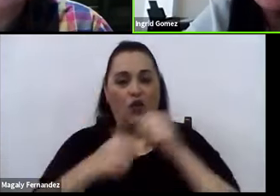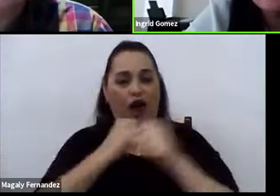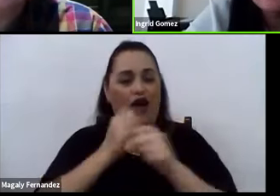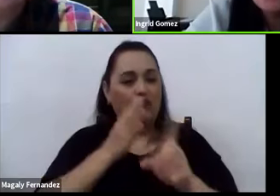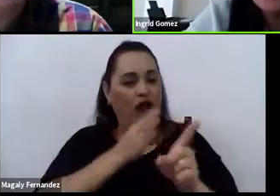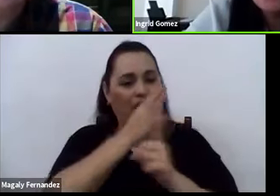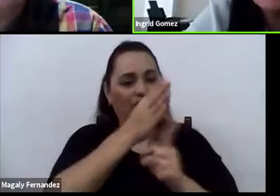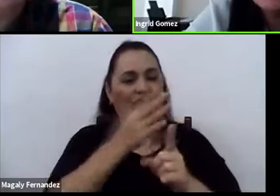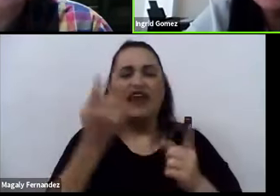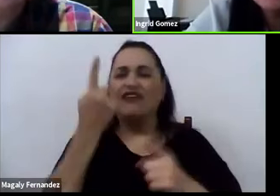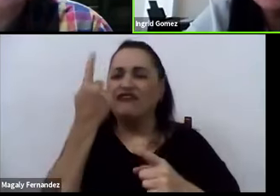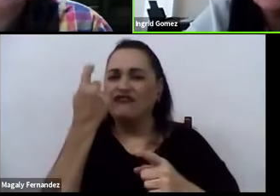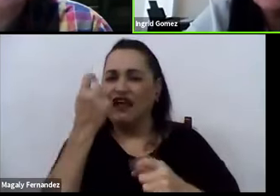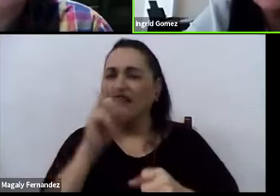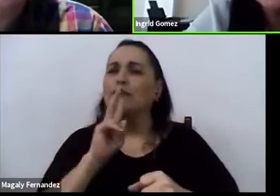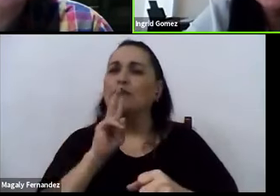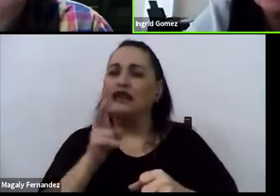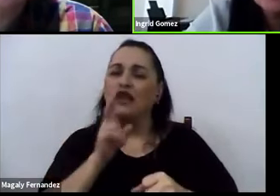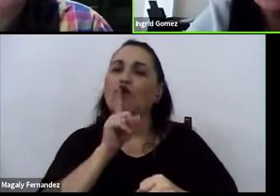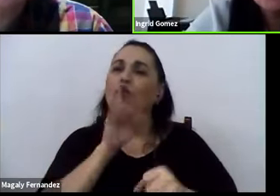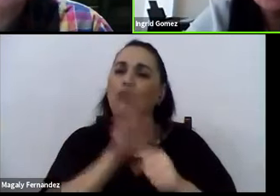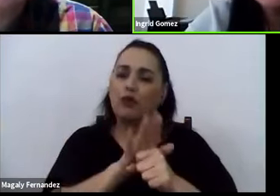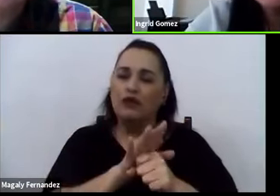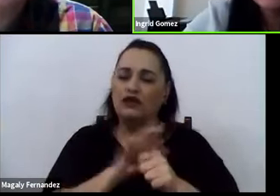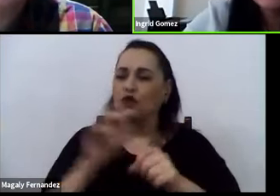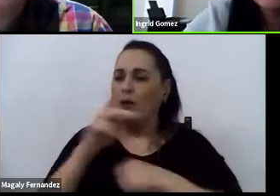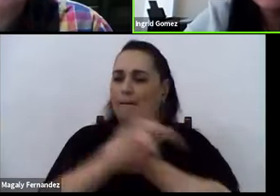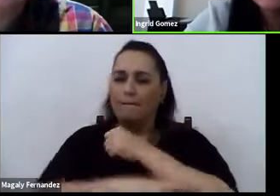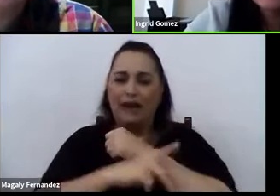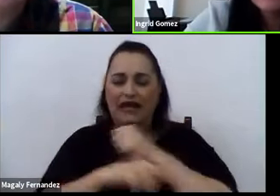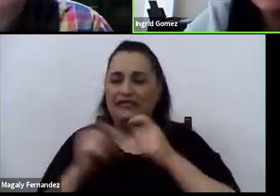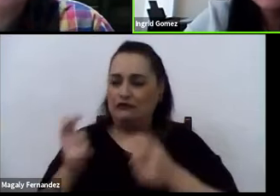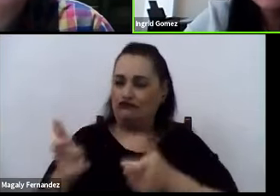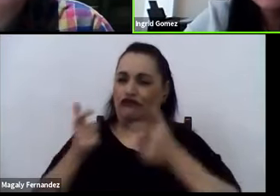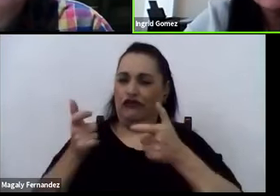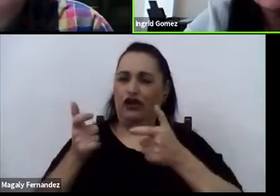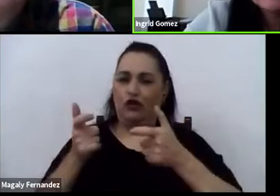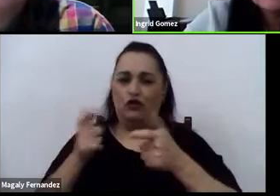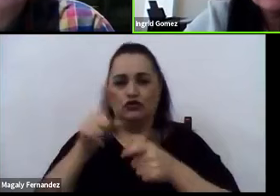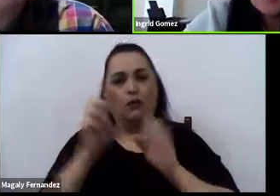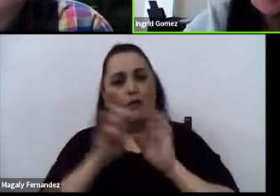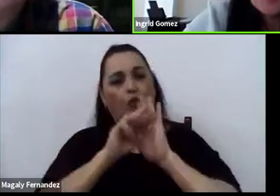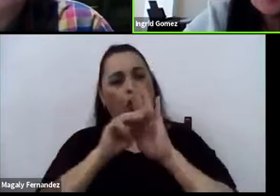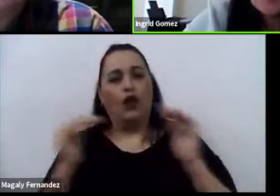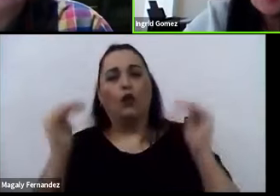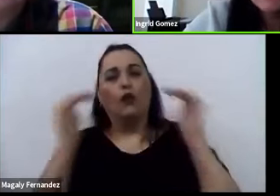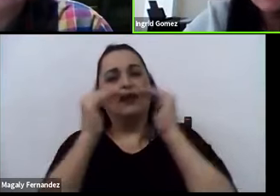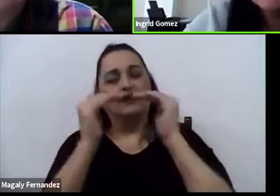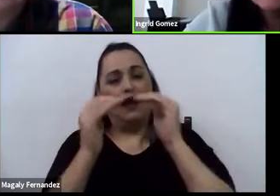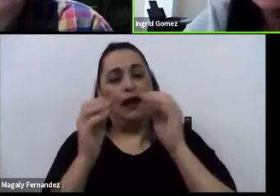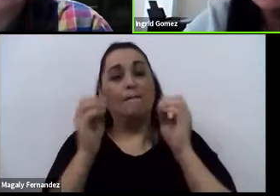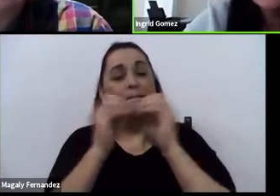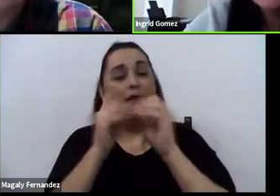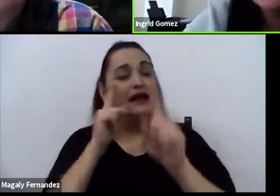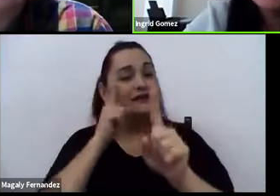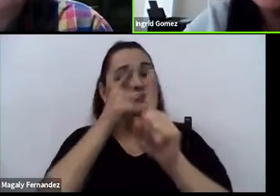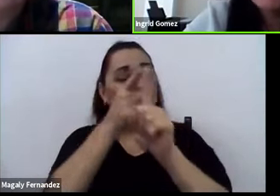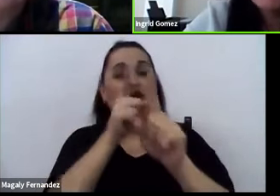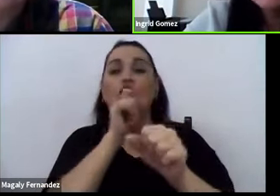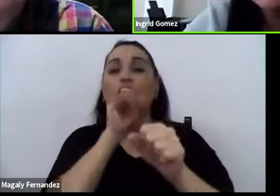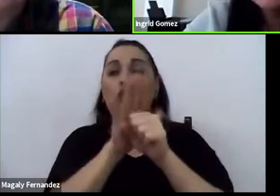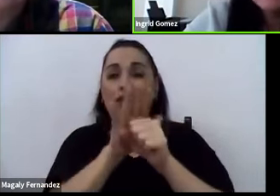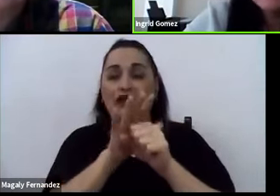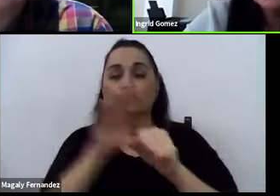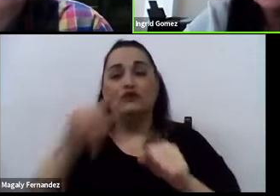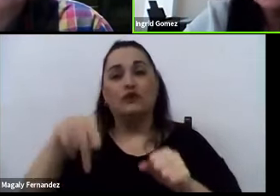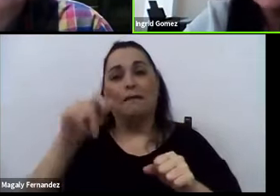un verdadero compromiso de países ricos con este modelo de equidad? Es decir, más allá de compromisos como el de París,